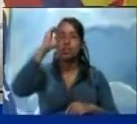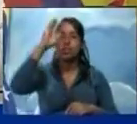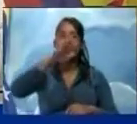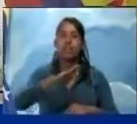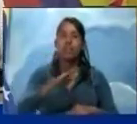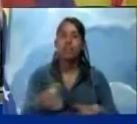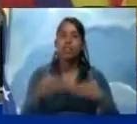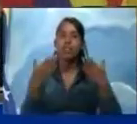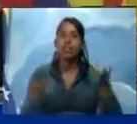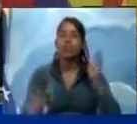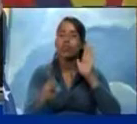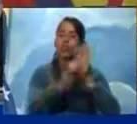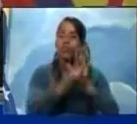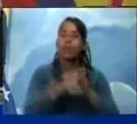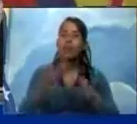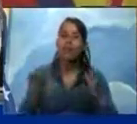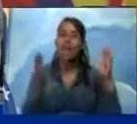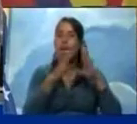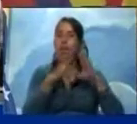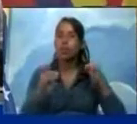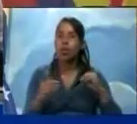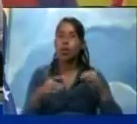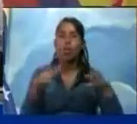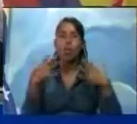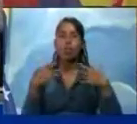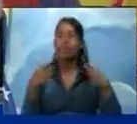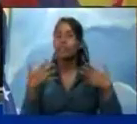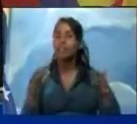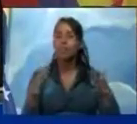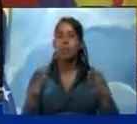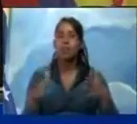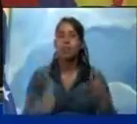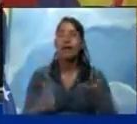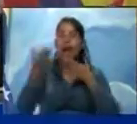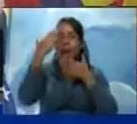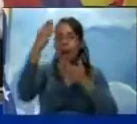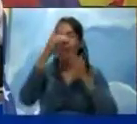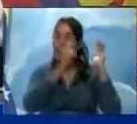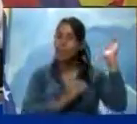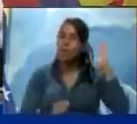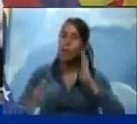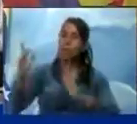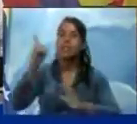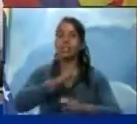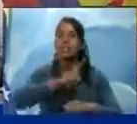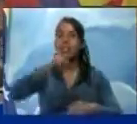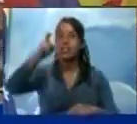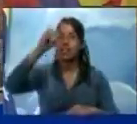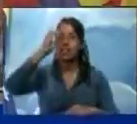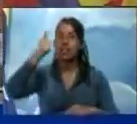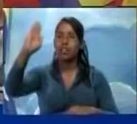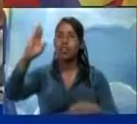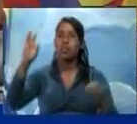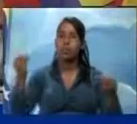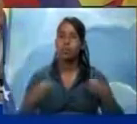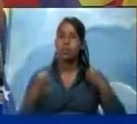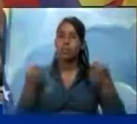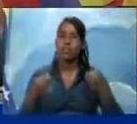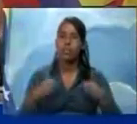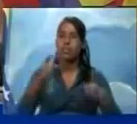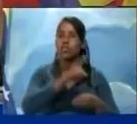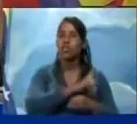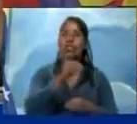dando orden que todos tiemblen ante la presencia del Dios